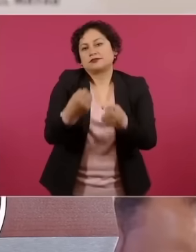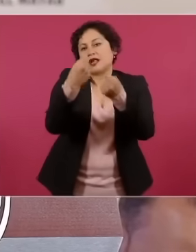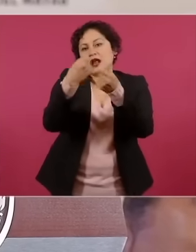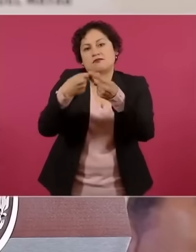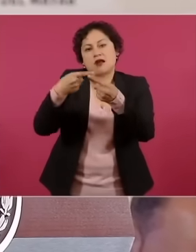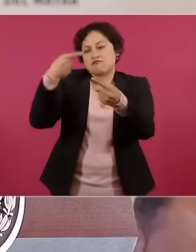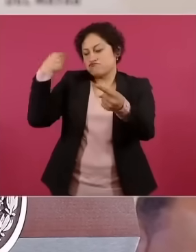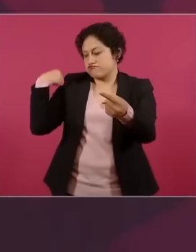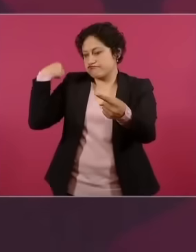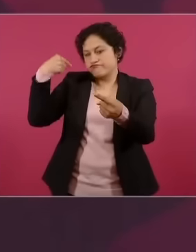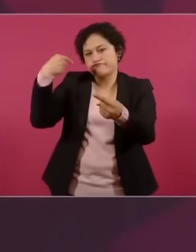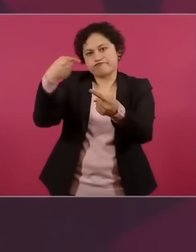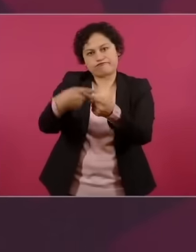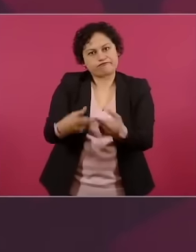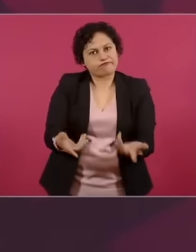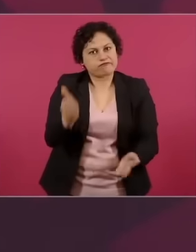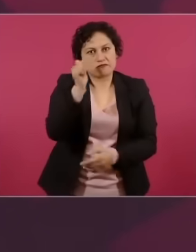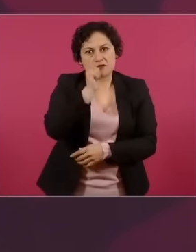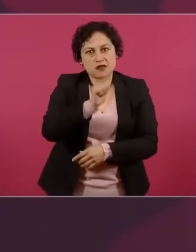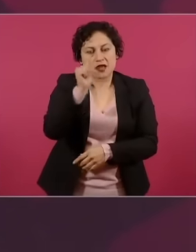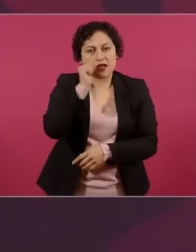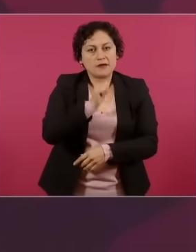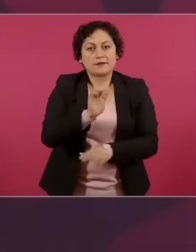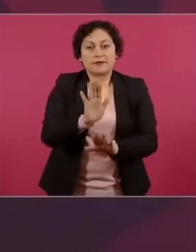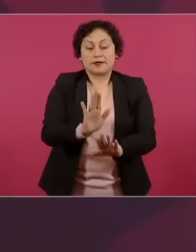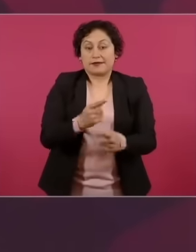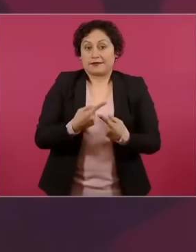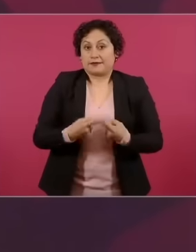Unidos es que